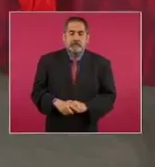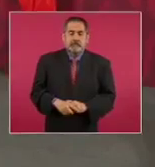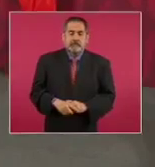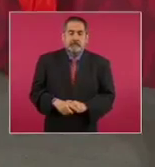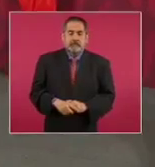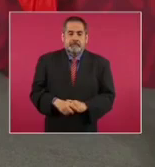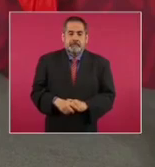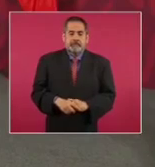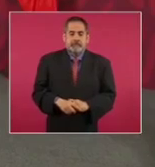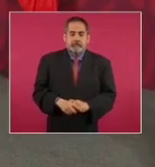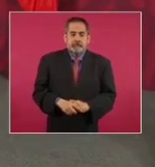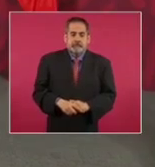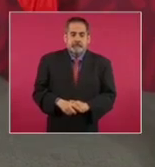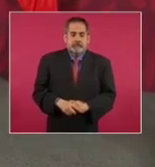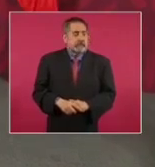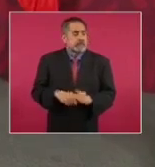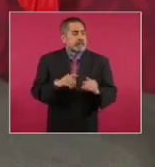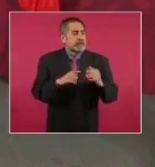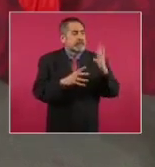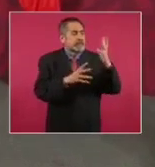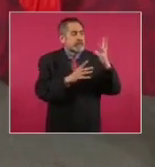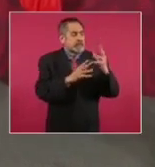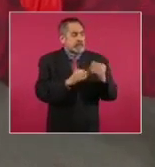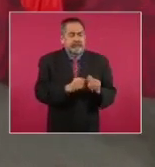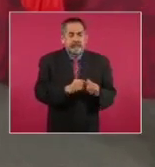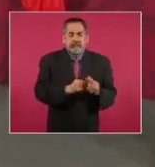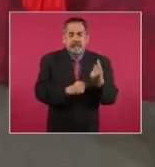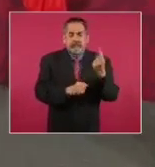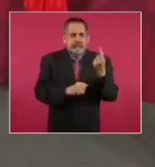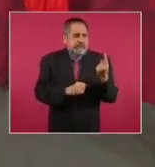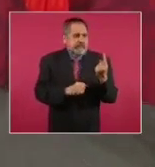Para que queden